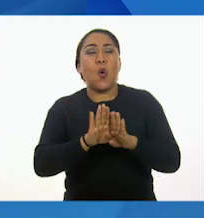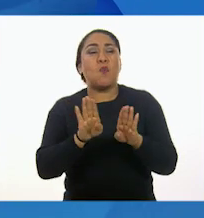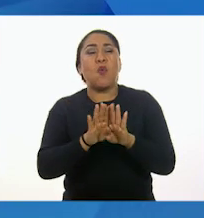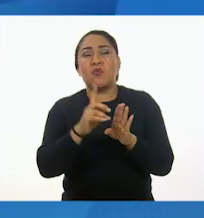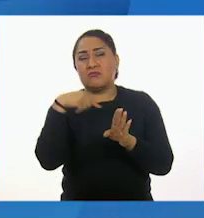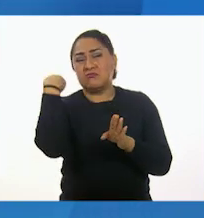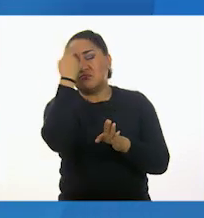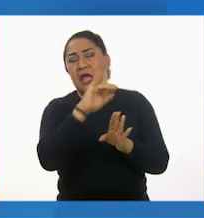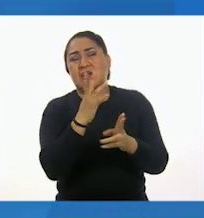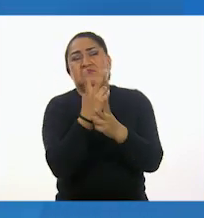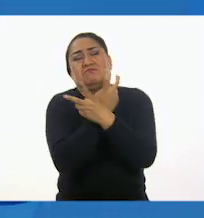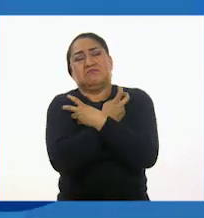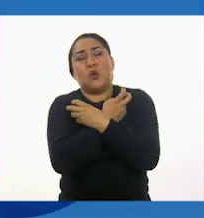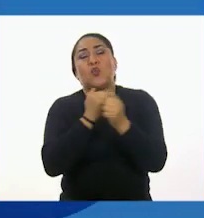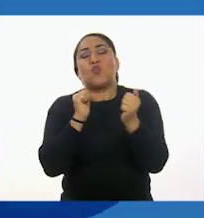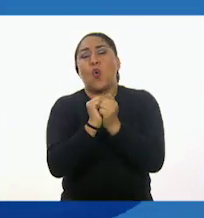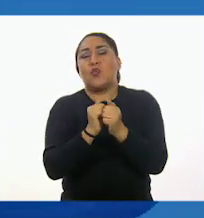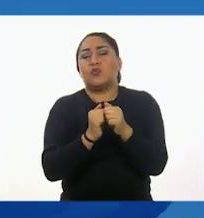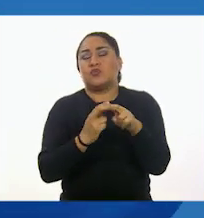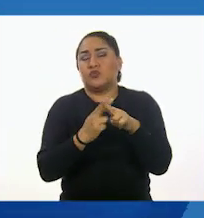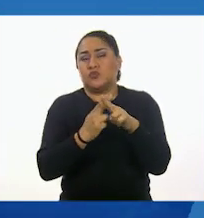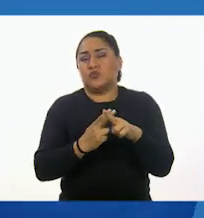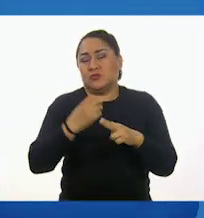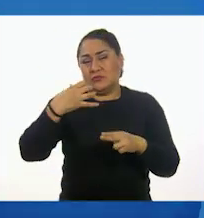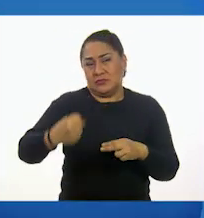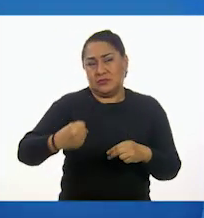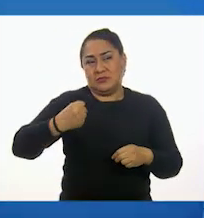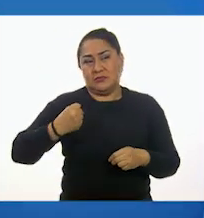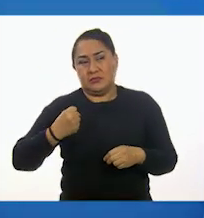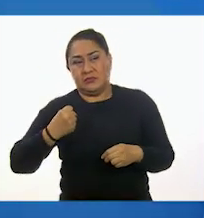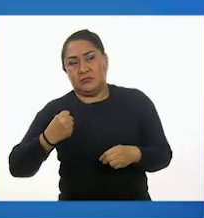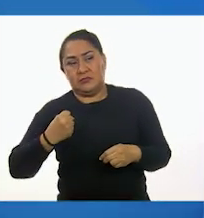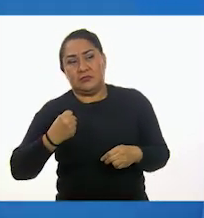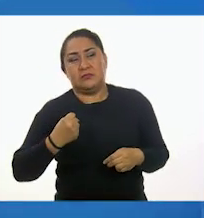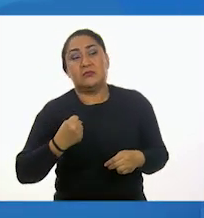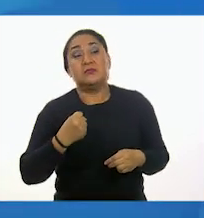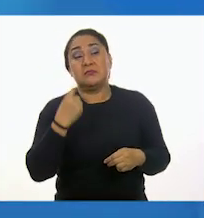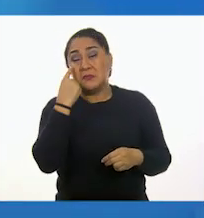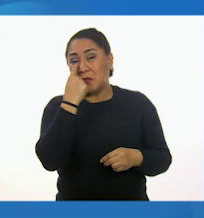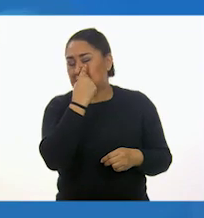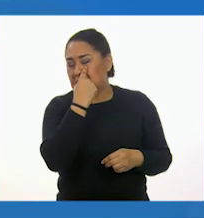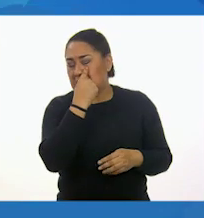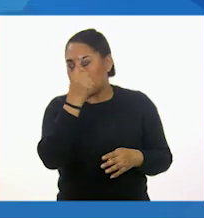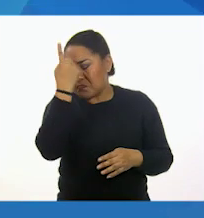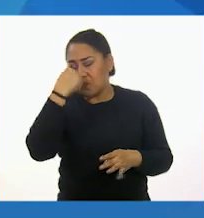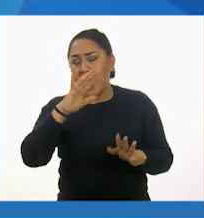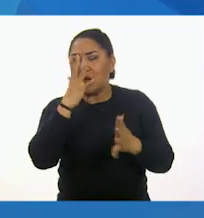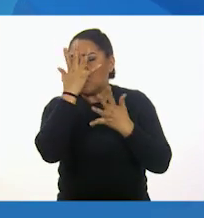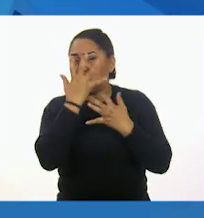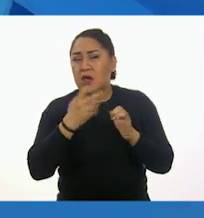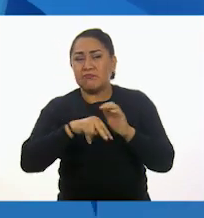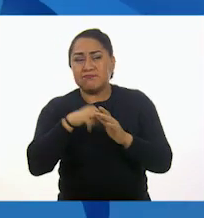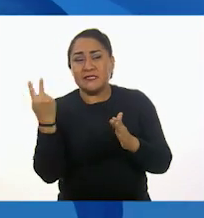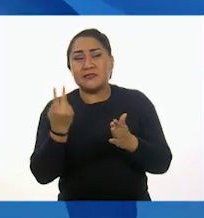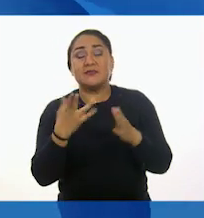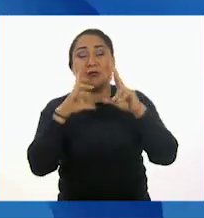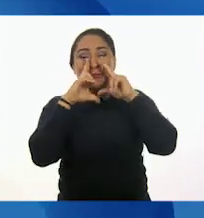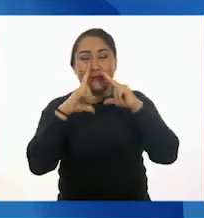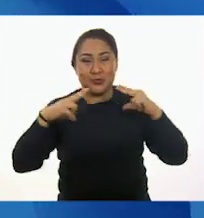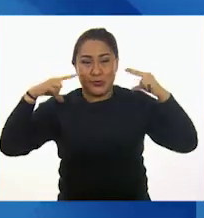un puñal en la mano y en la otra mano crispada, los ojos vacíos, el bigote